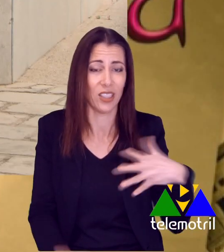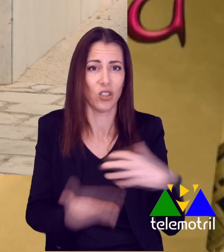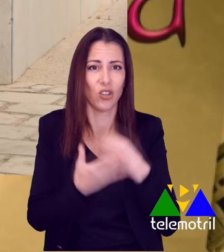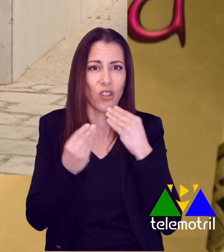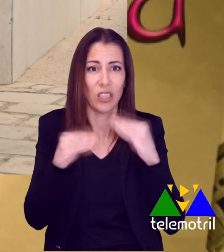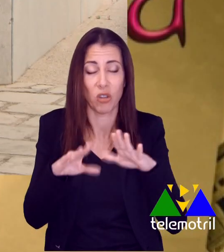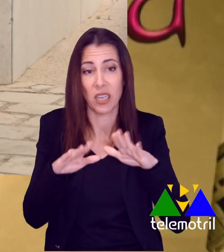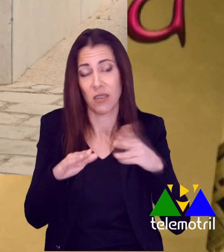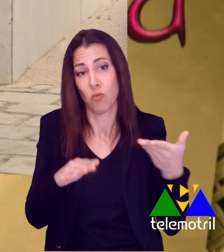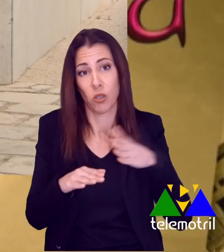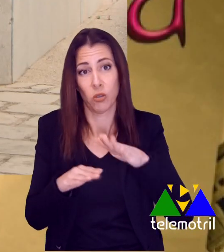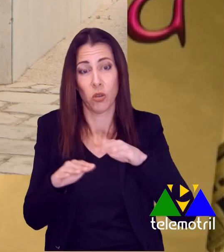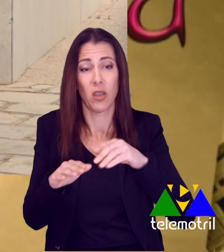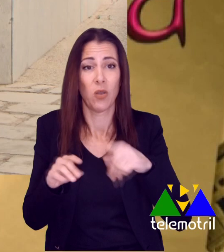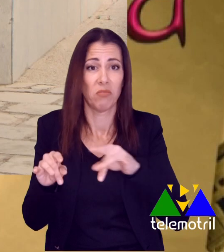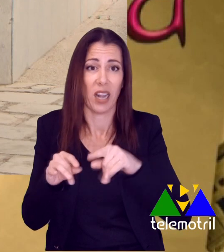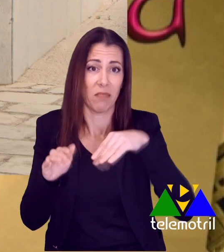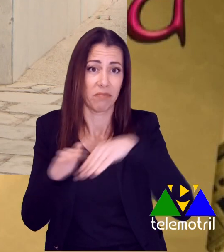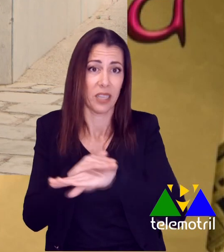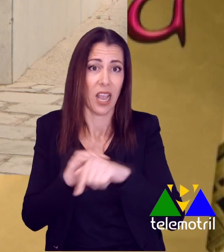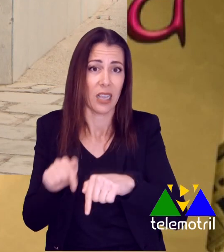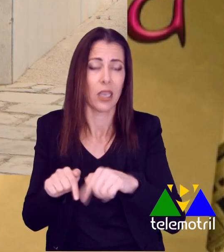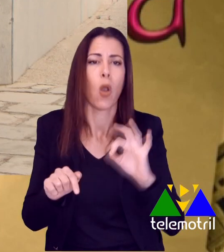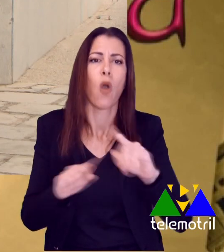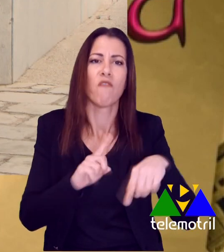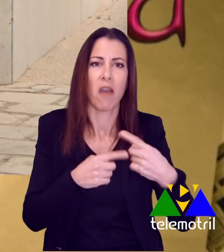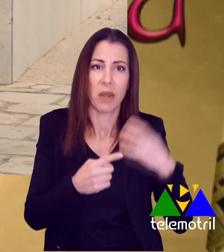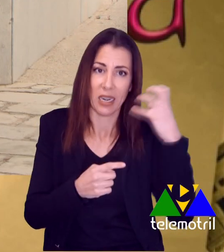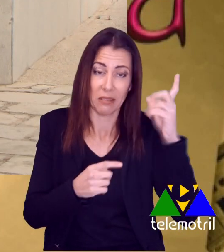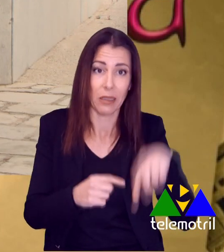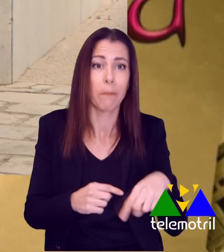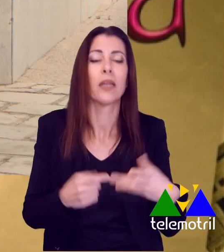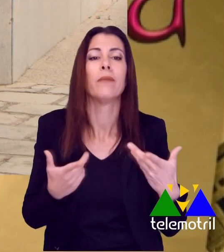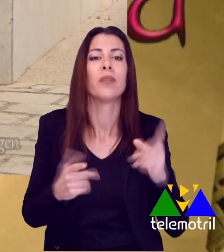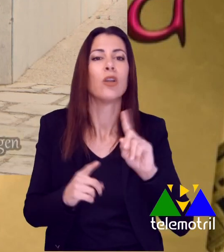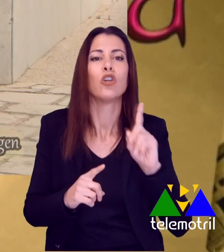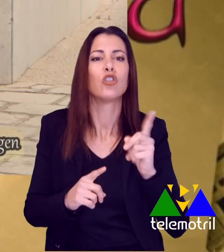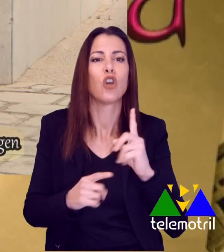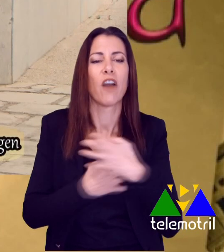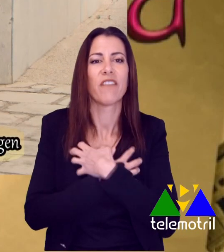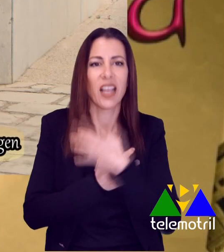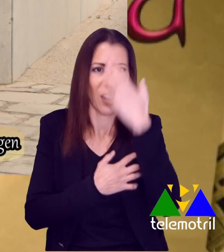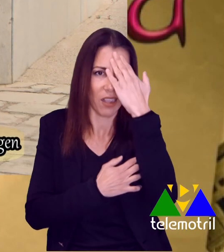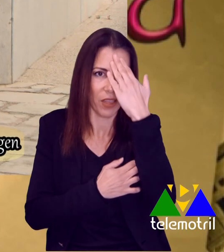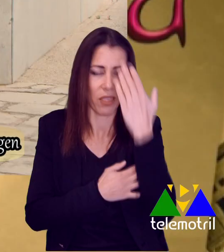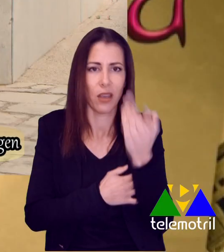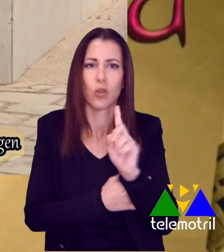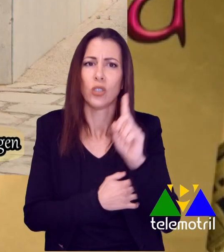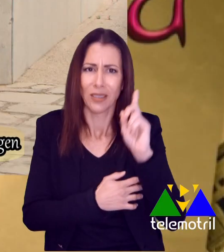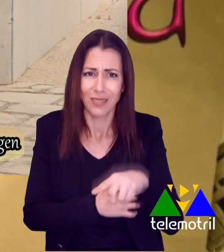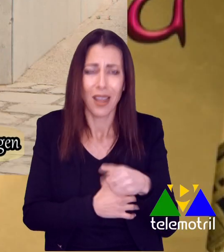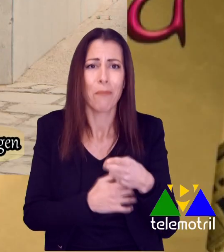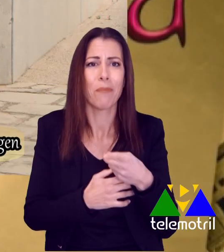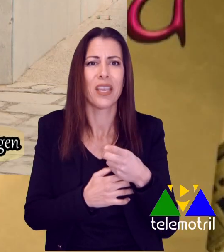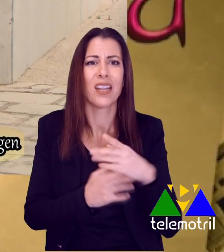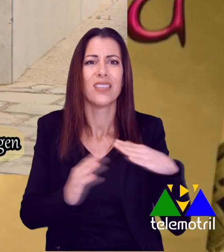se enterrarían aquí, y de esta familia real. Incluso aquí estuvo también, se le dio culto no solo a la Virgen de la Cabeza, sino también se le dio